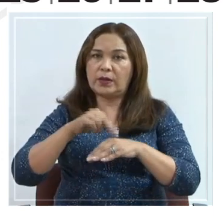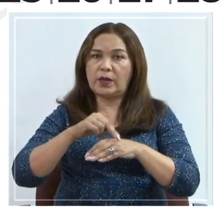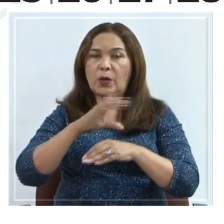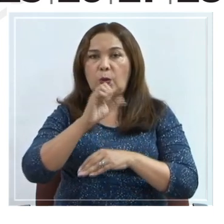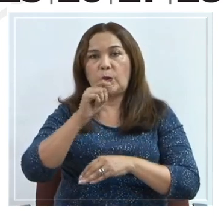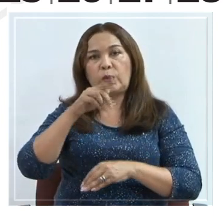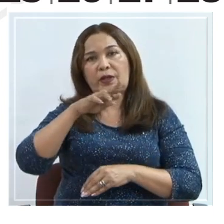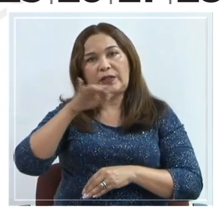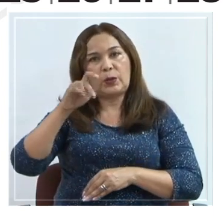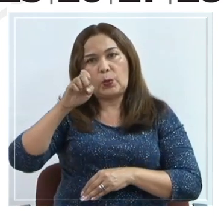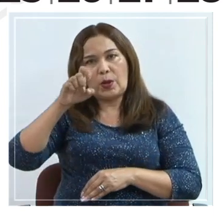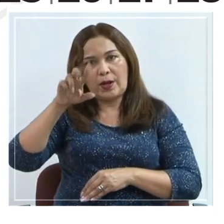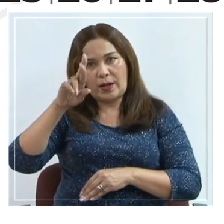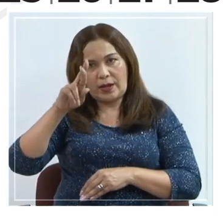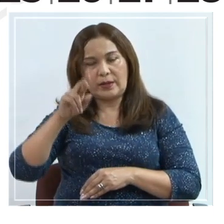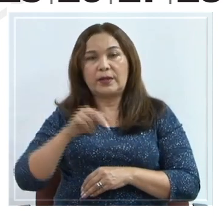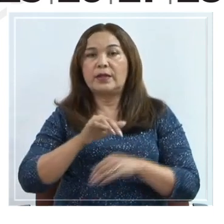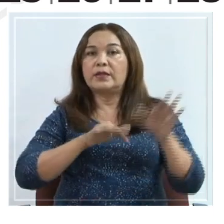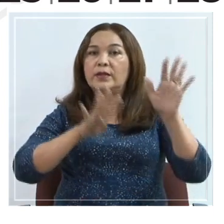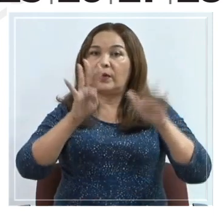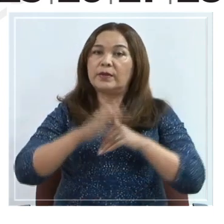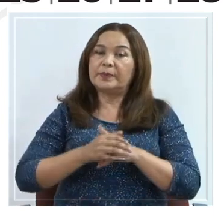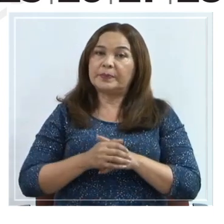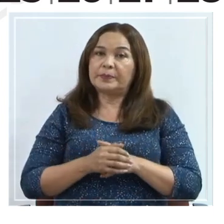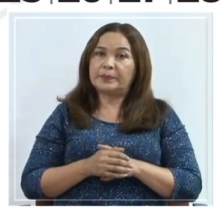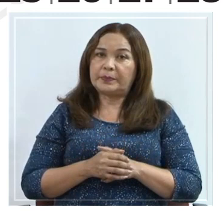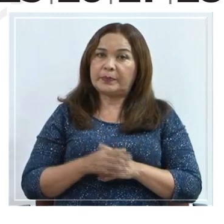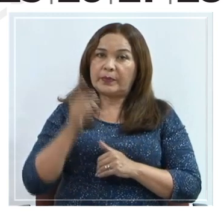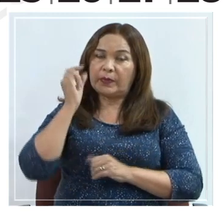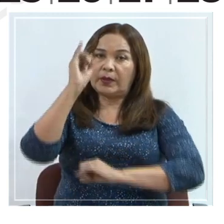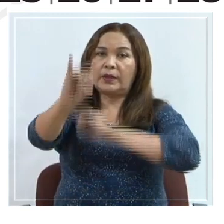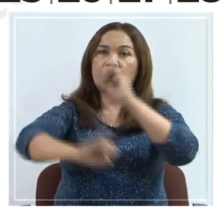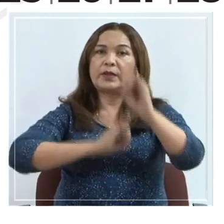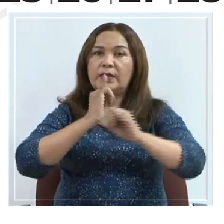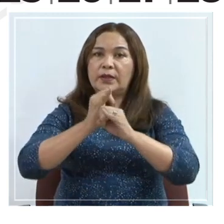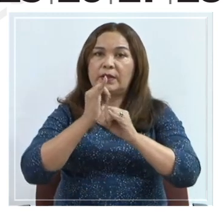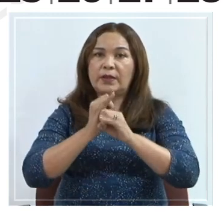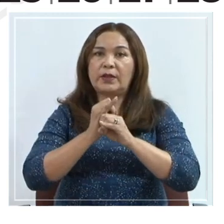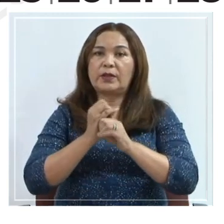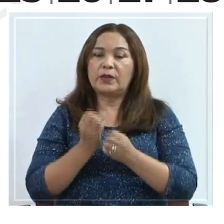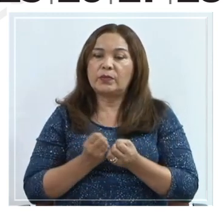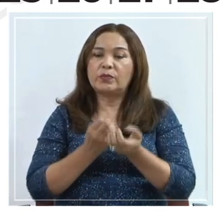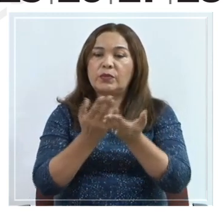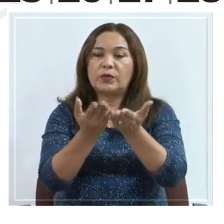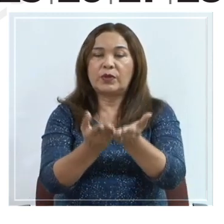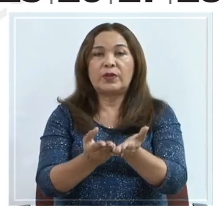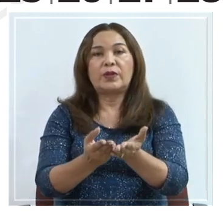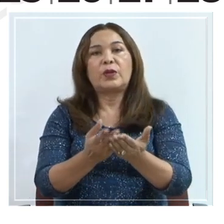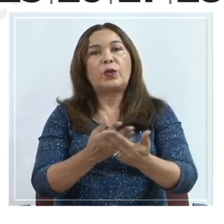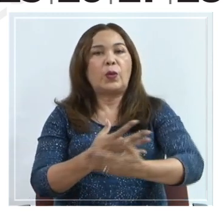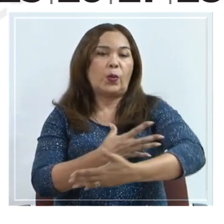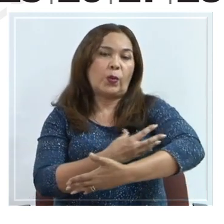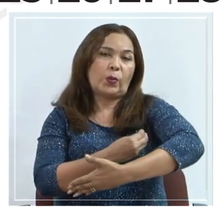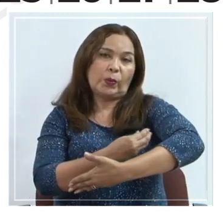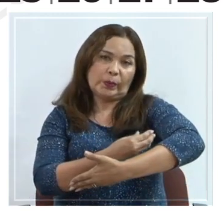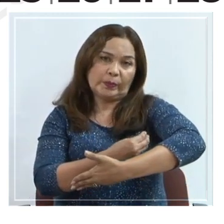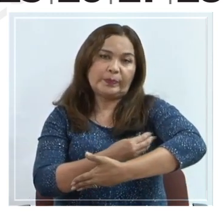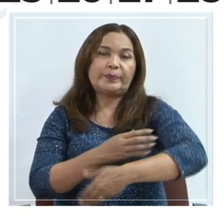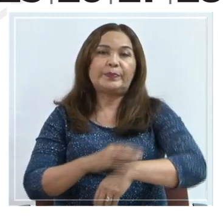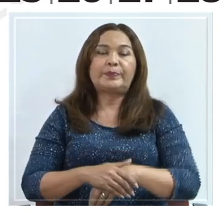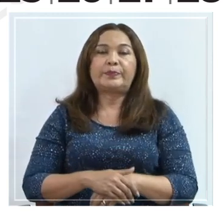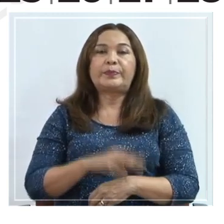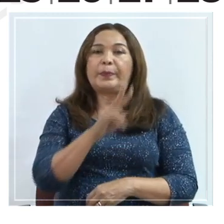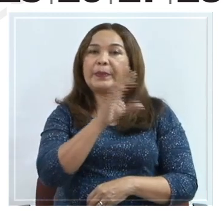curricular día 19 día internacional de la donación de la leche materna